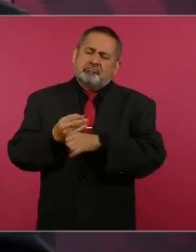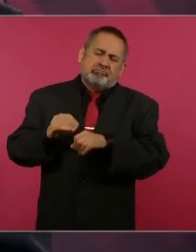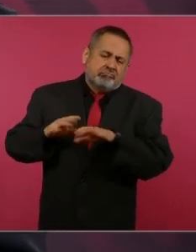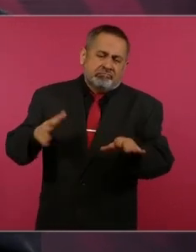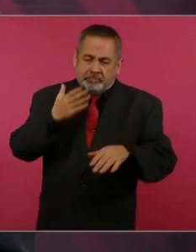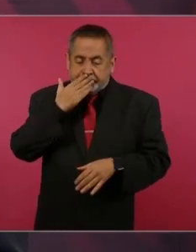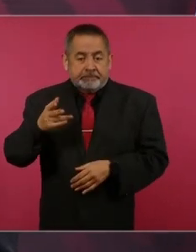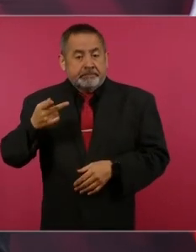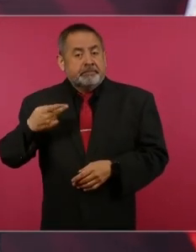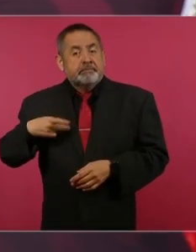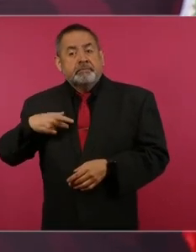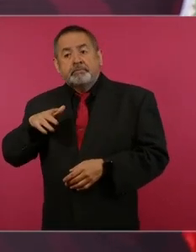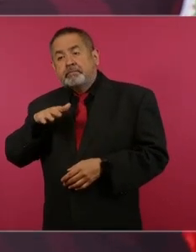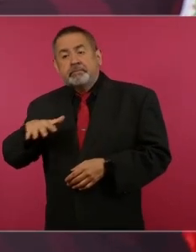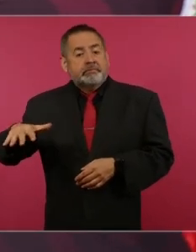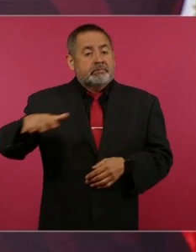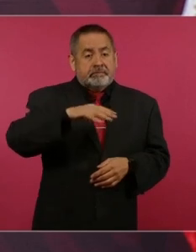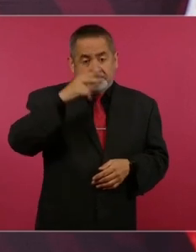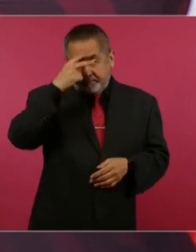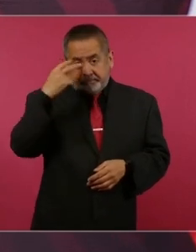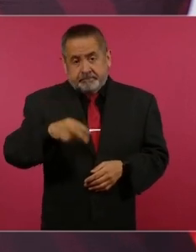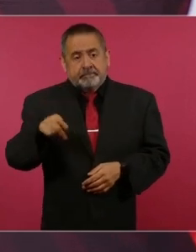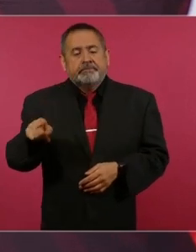porque el pueblo de México